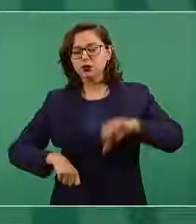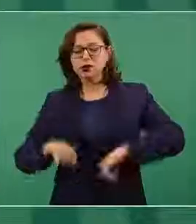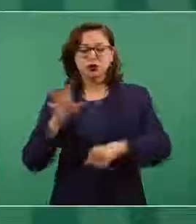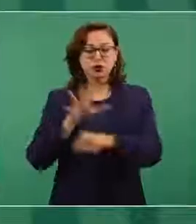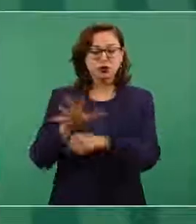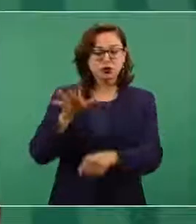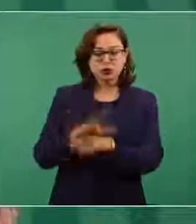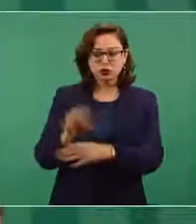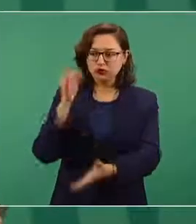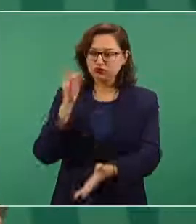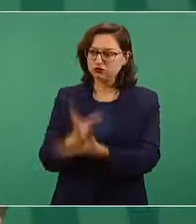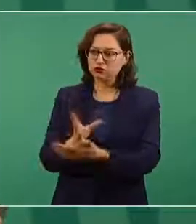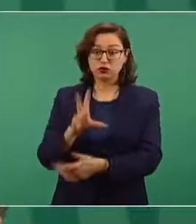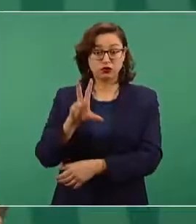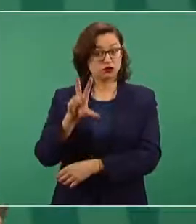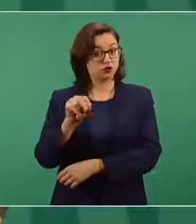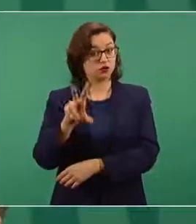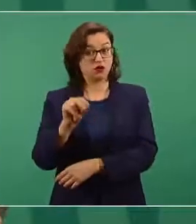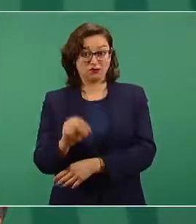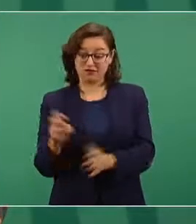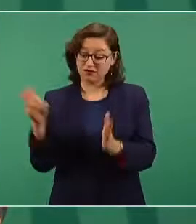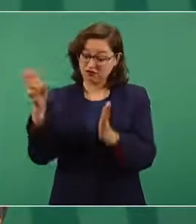donde podamos.